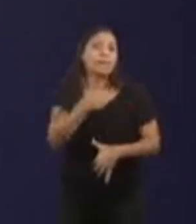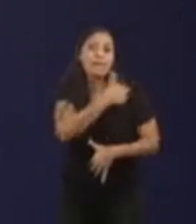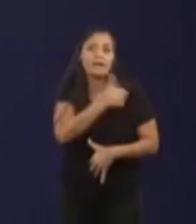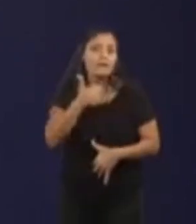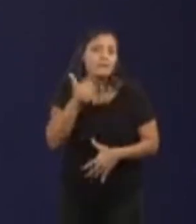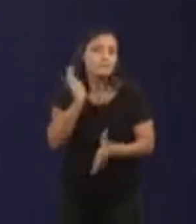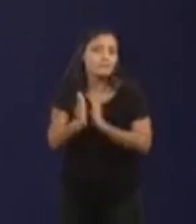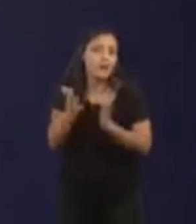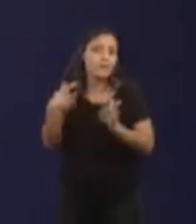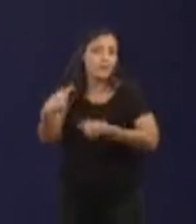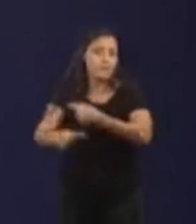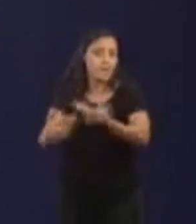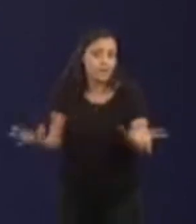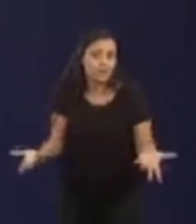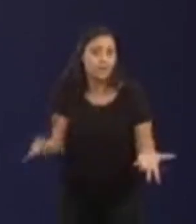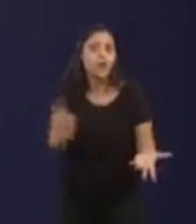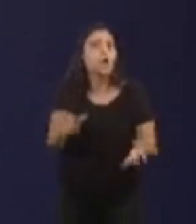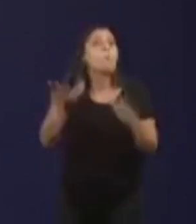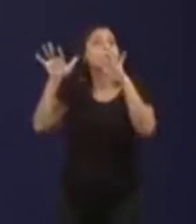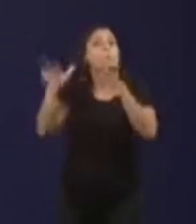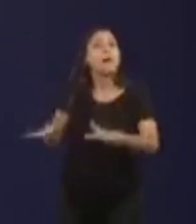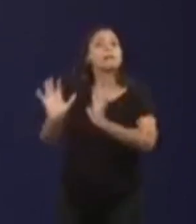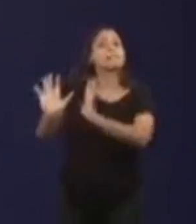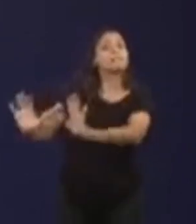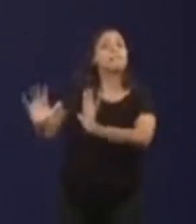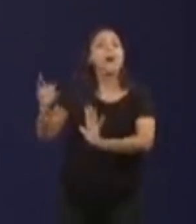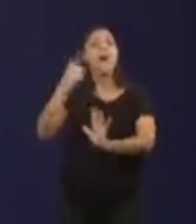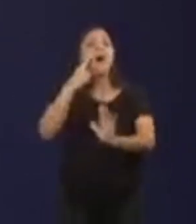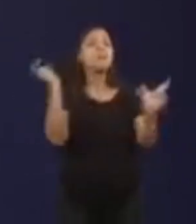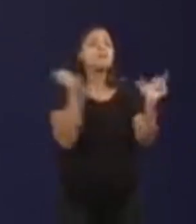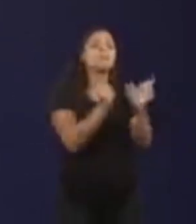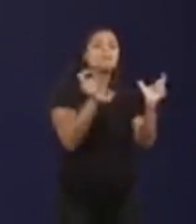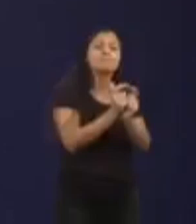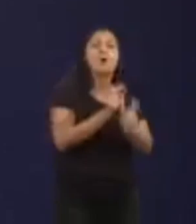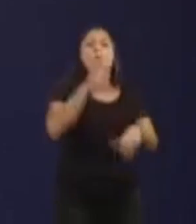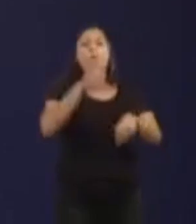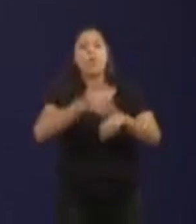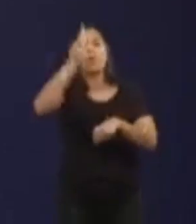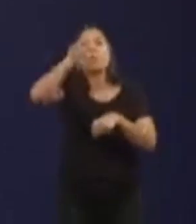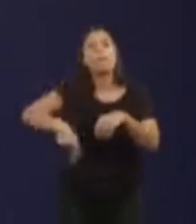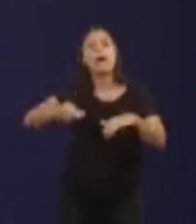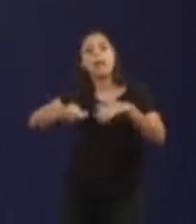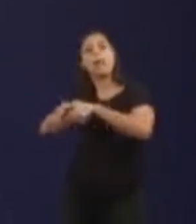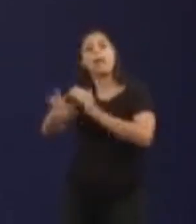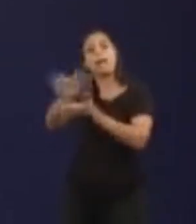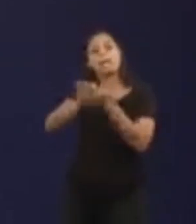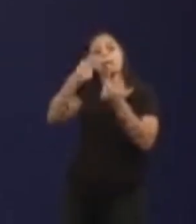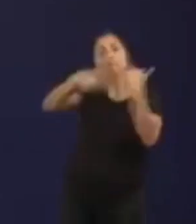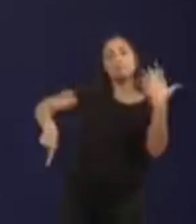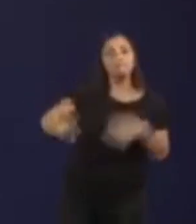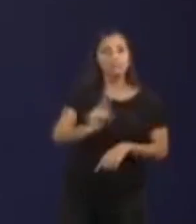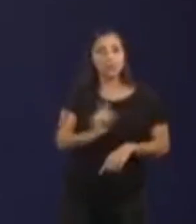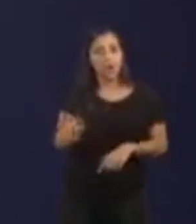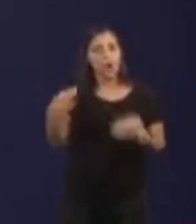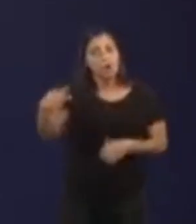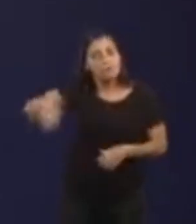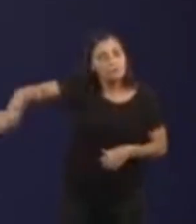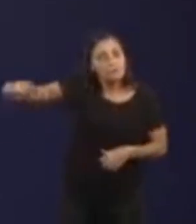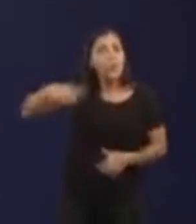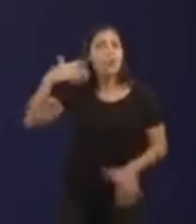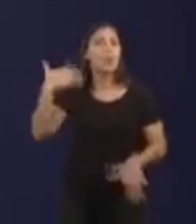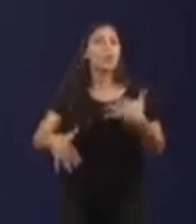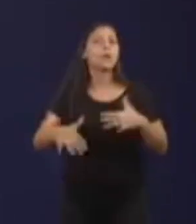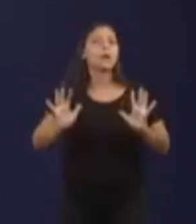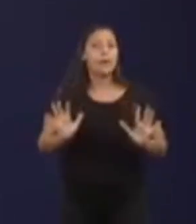no y no y no caer en la burocracia o en la corrupción en el desmane eh dicho